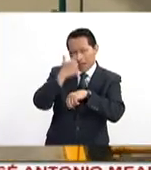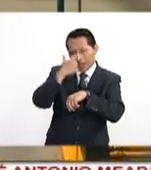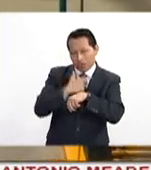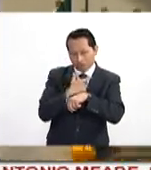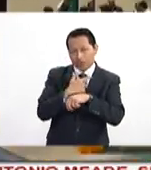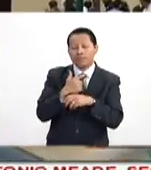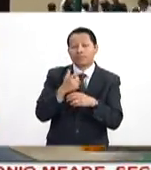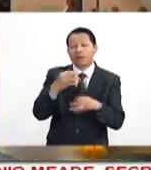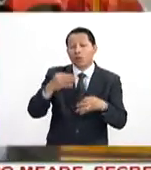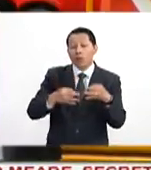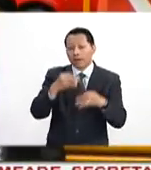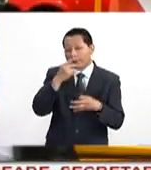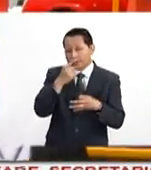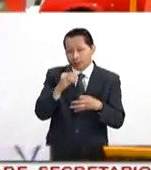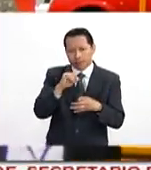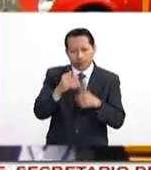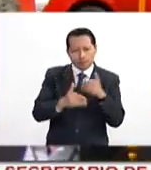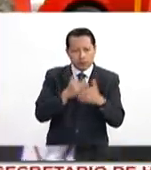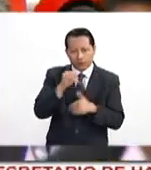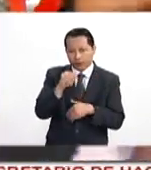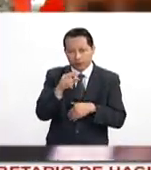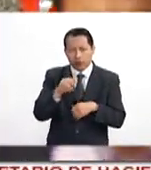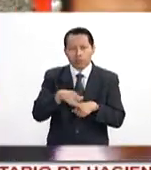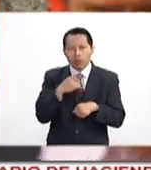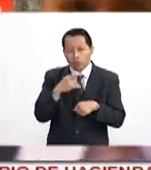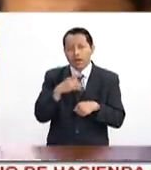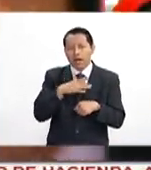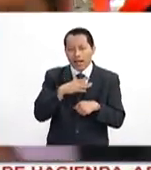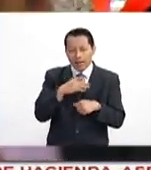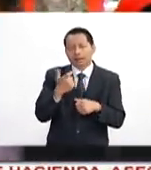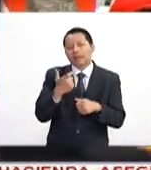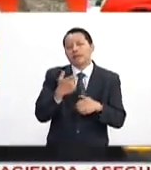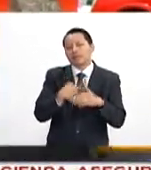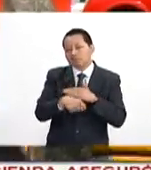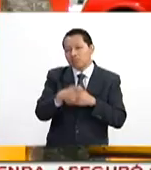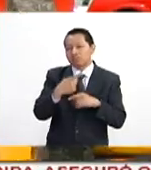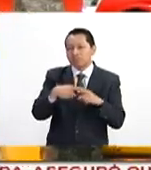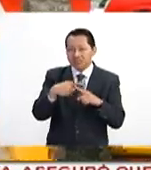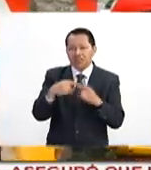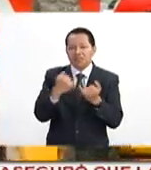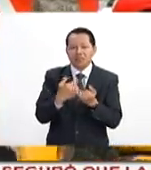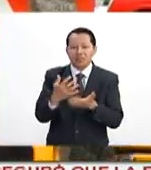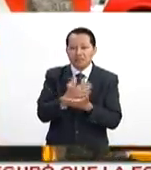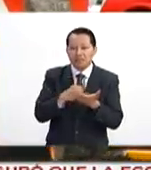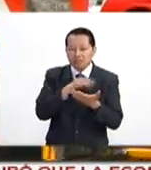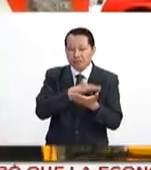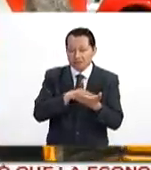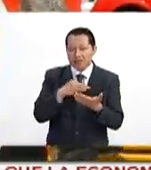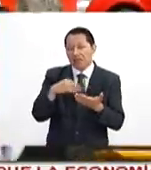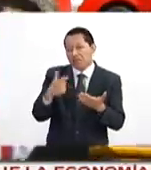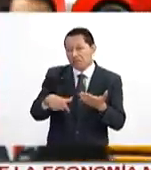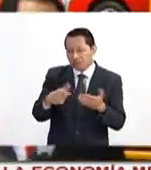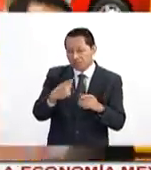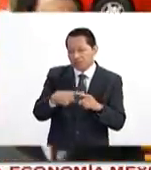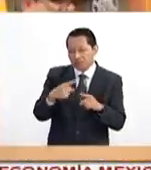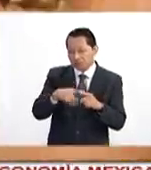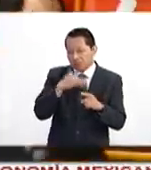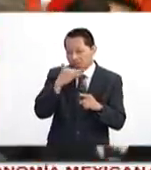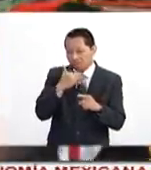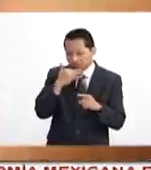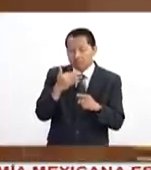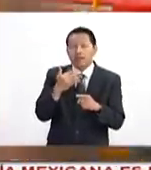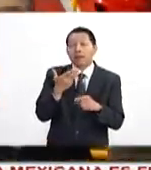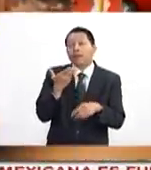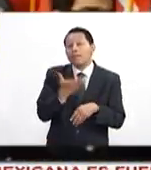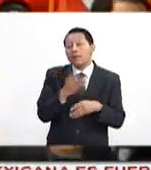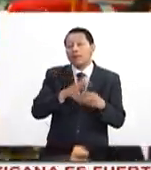lo vincula o no a proceso por los delitos de lavado de dinero y enriquecimiento ilícito. La PGR solicitó el traslado del exgobernador a un penal